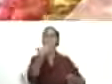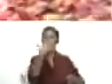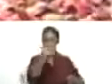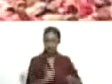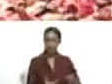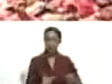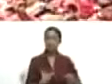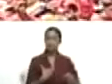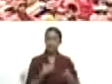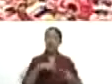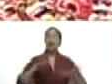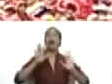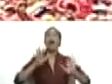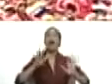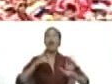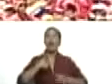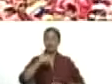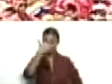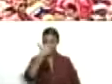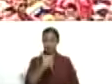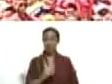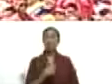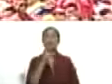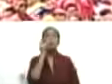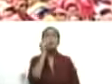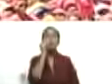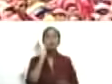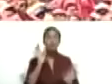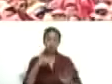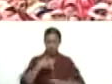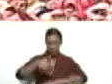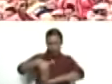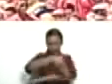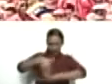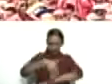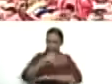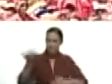Este muchacho de las calles y de los barrios.